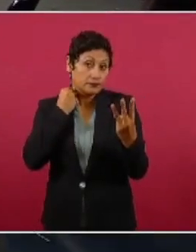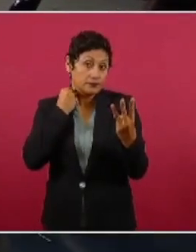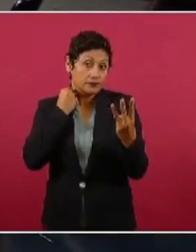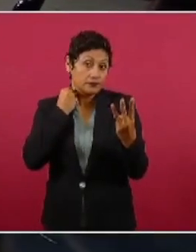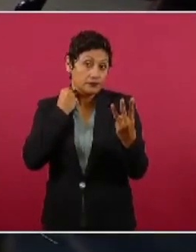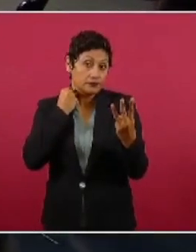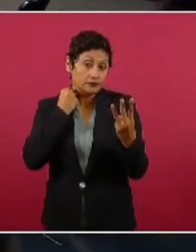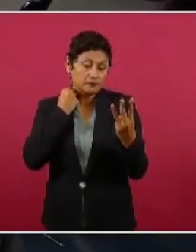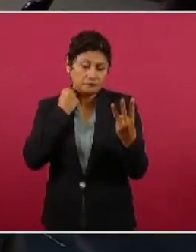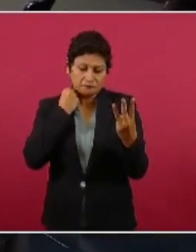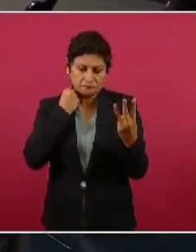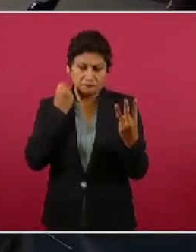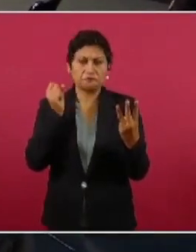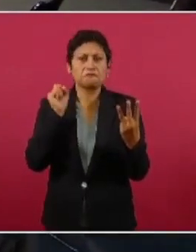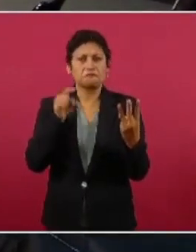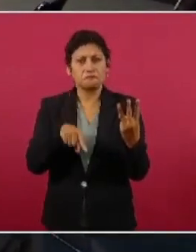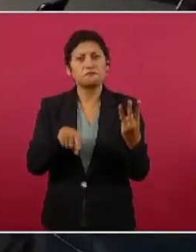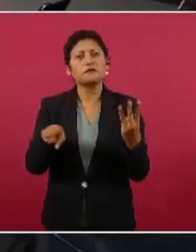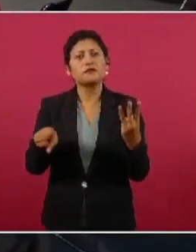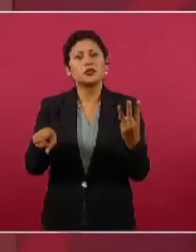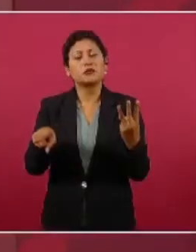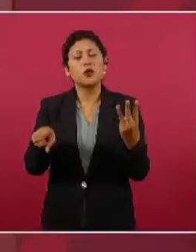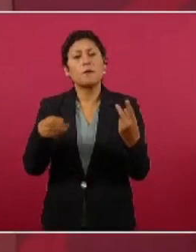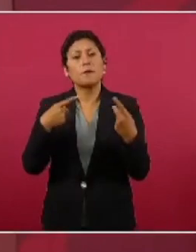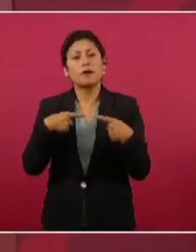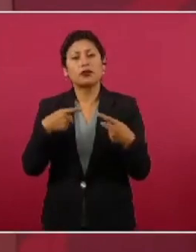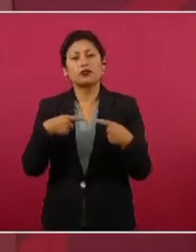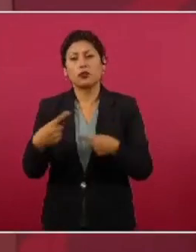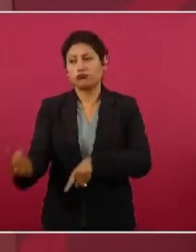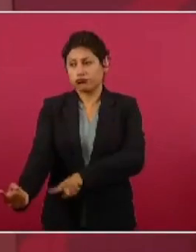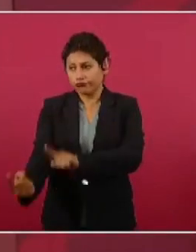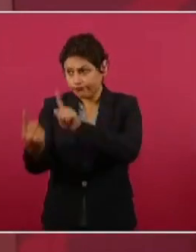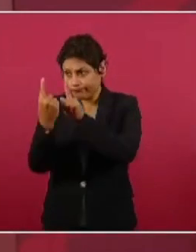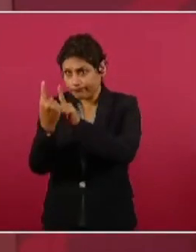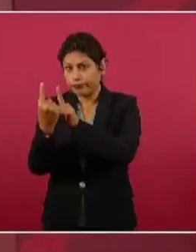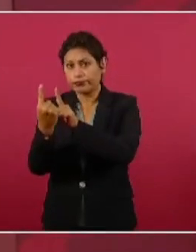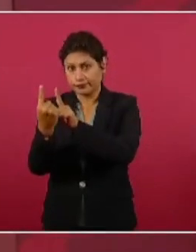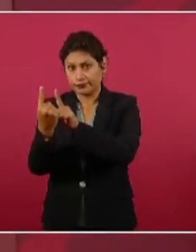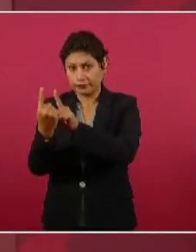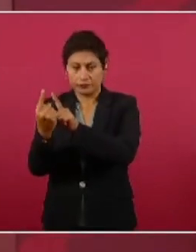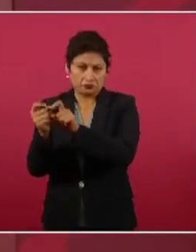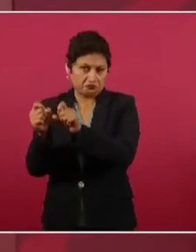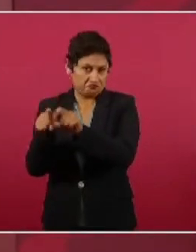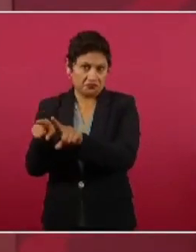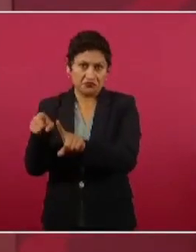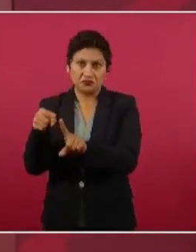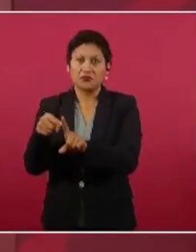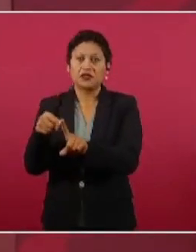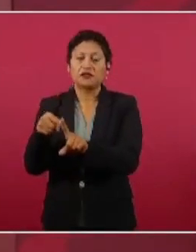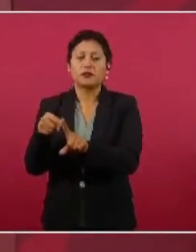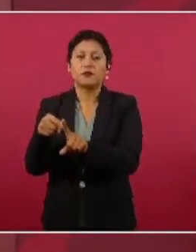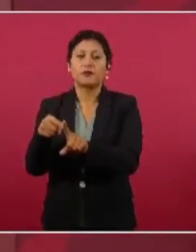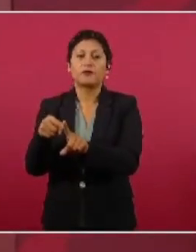incluso la gente que lo atendió, o quienes lo atendieron, se quejaron de la